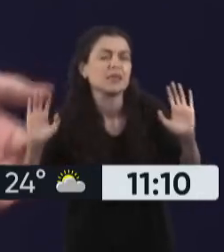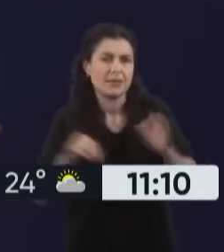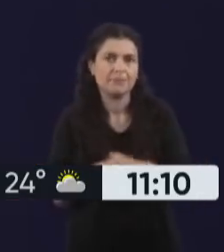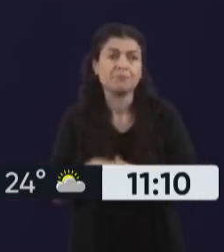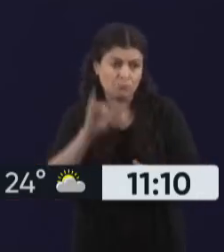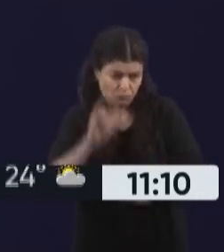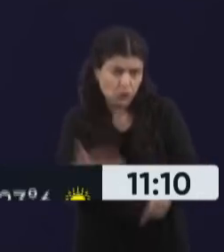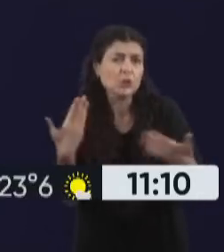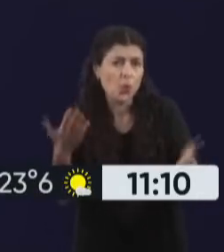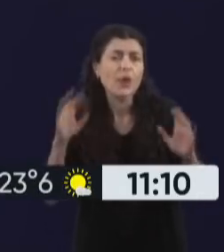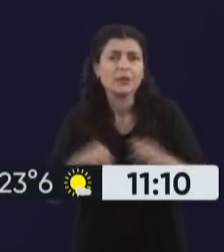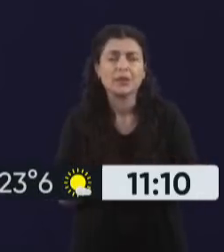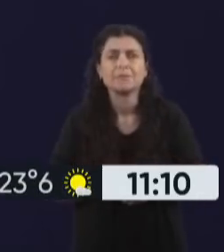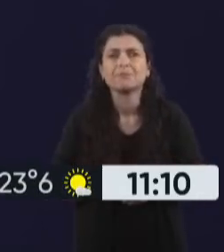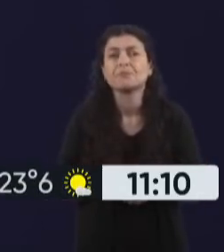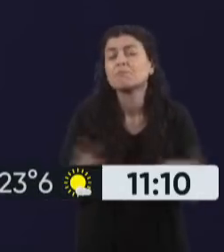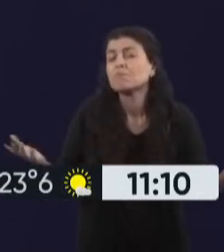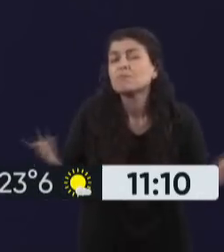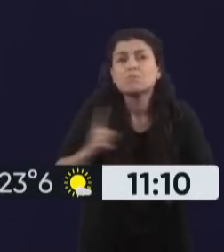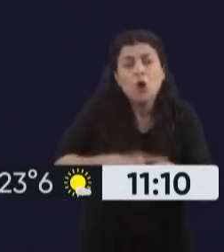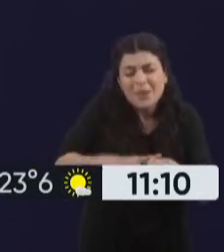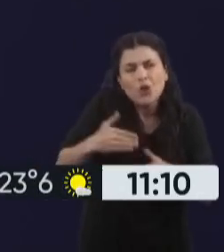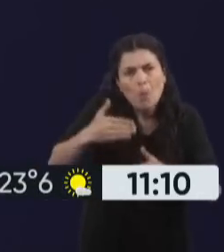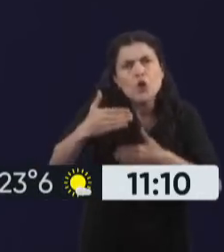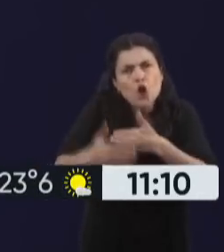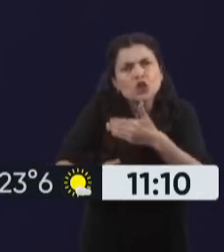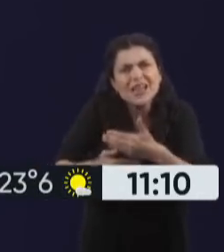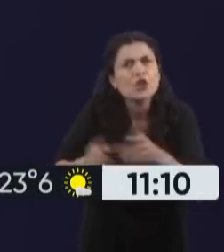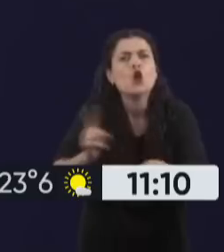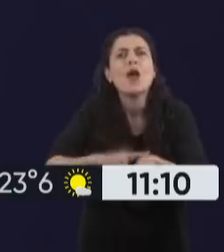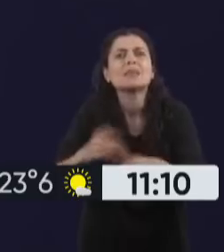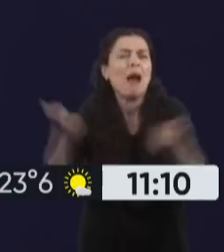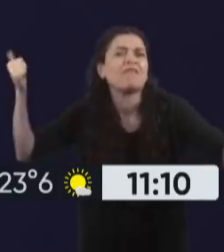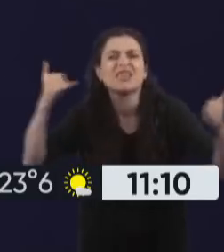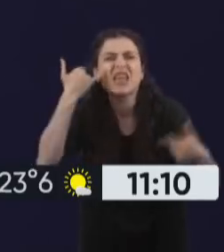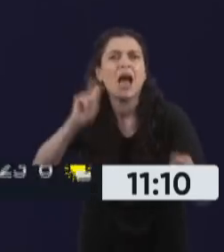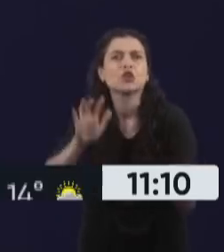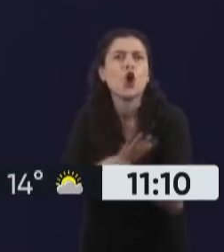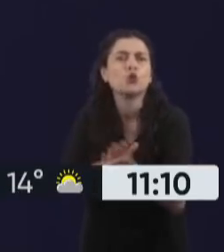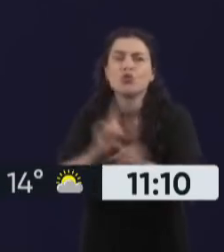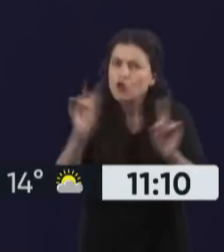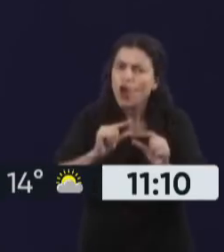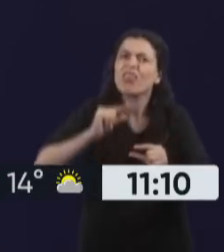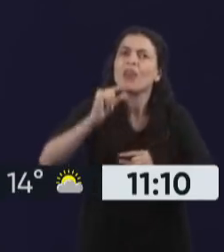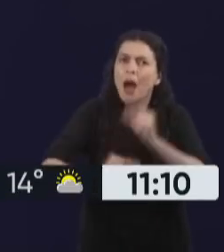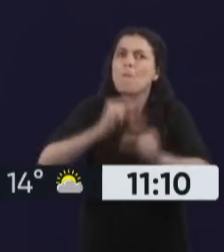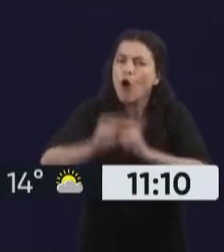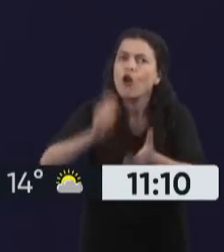Bueno, no, eso, a ver, estamos en un proceso largo y del paso a paso, pero